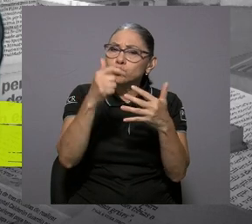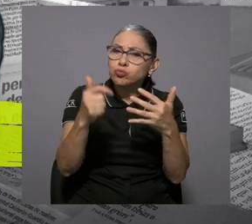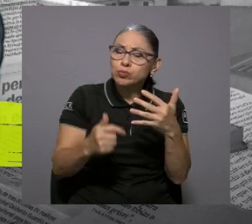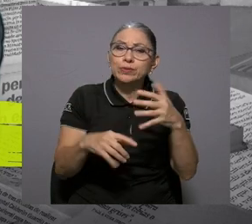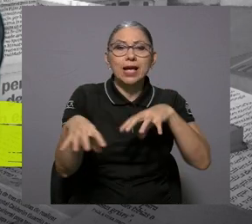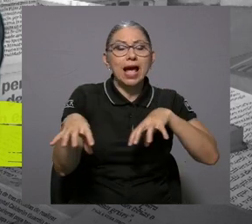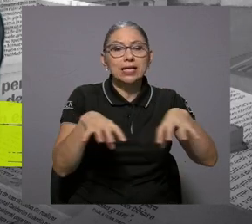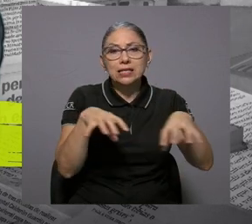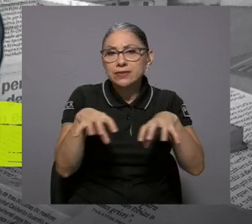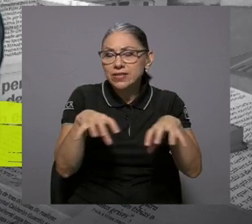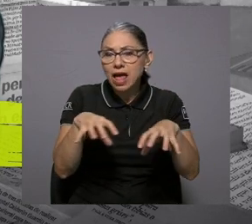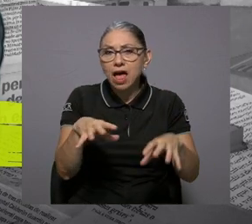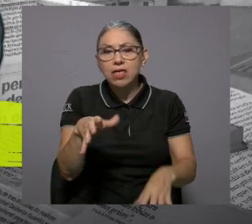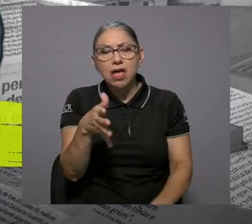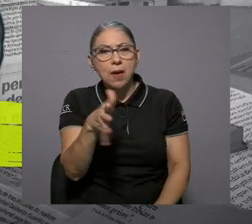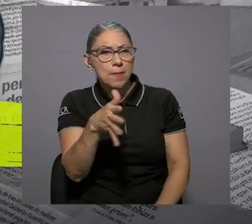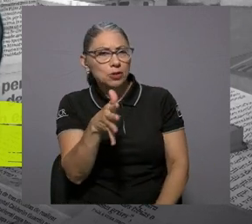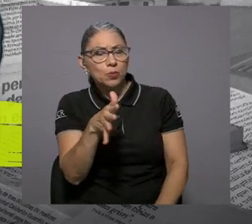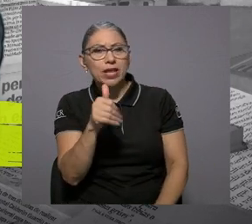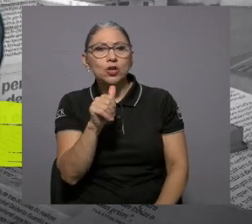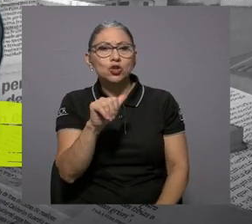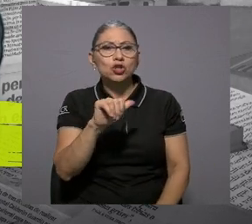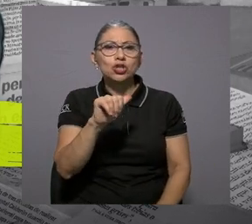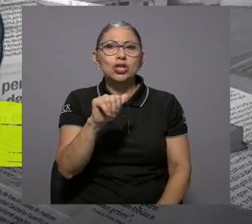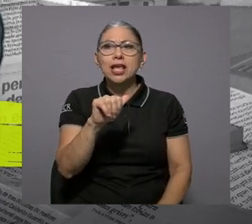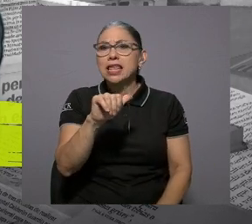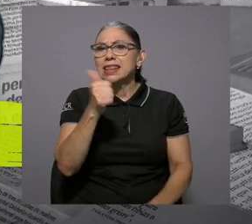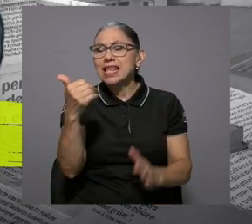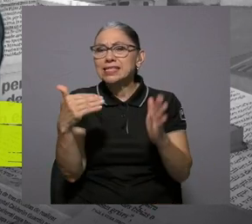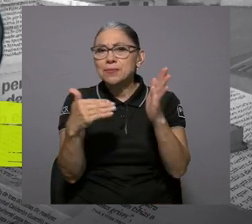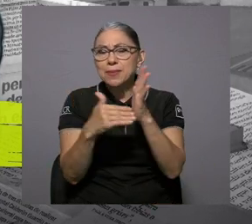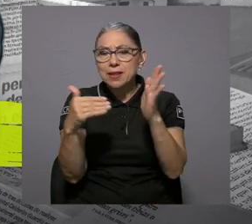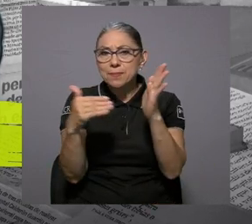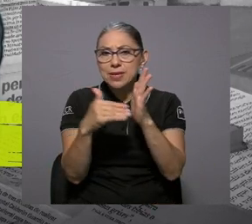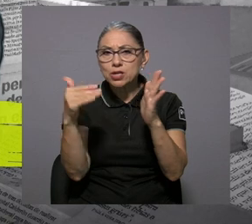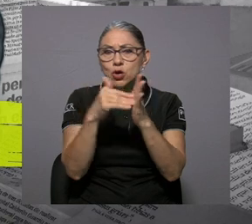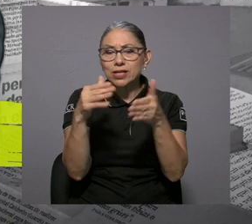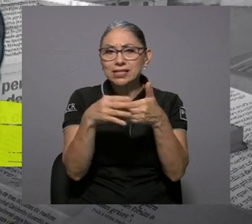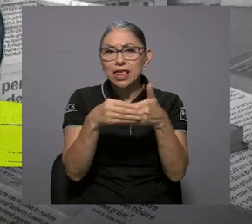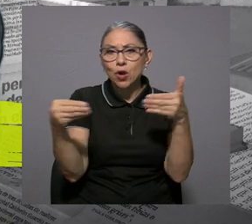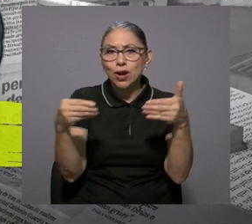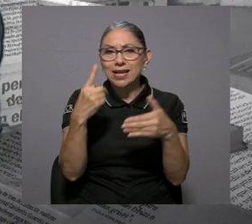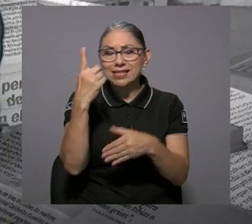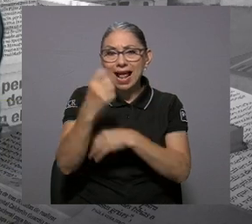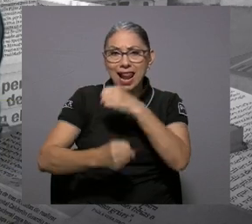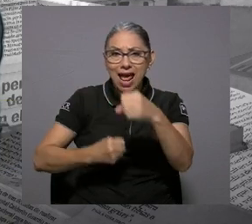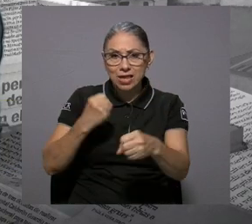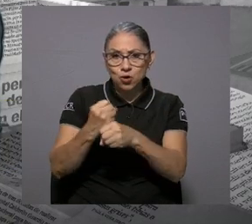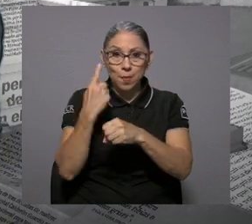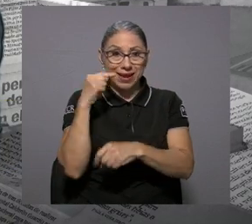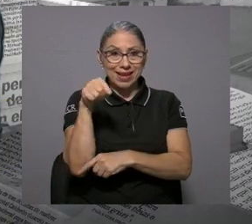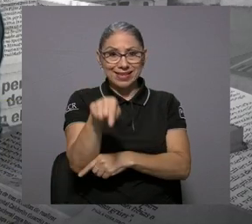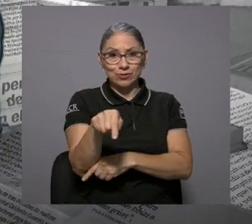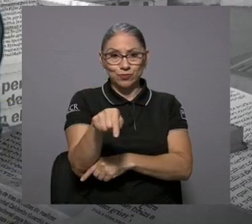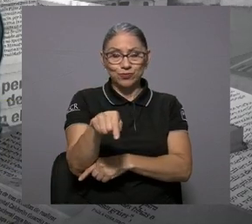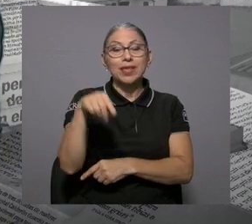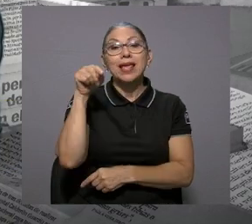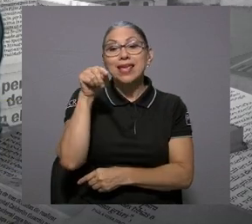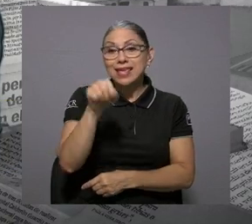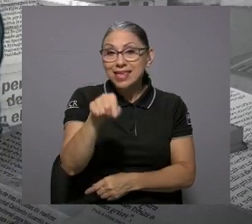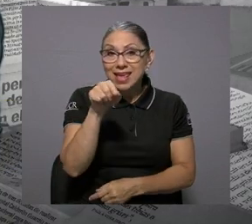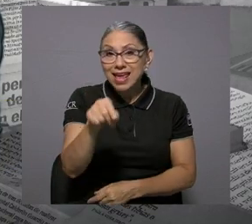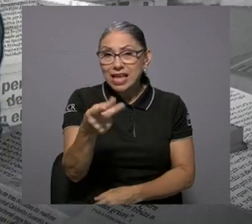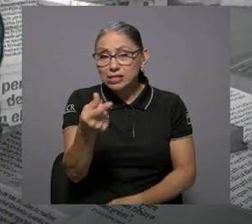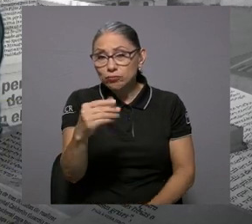menos de 10 mil millones de dólares al año y dentro de este volumen